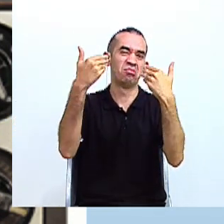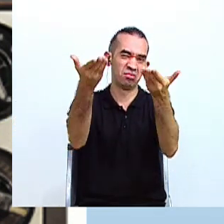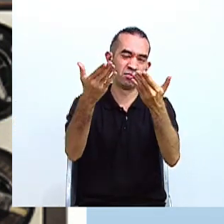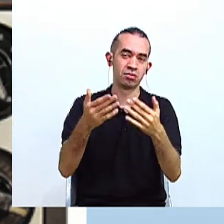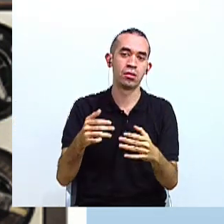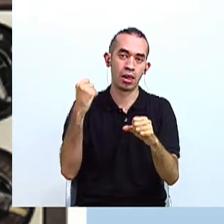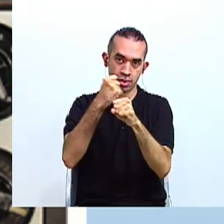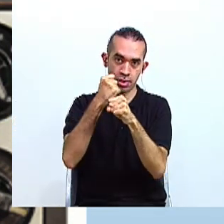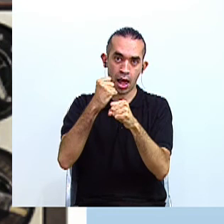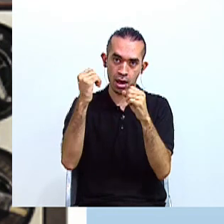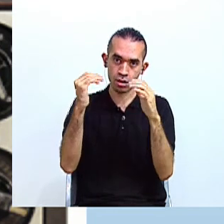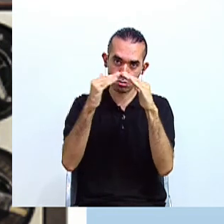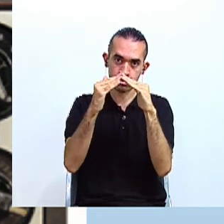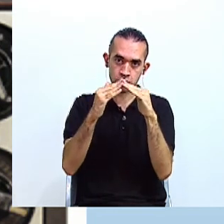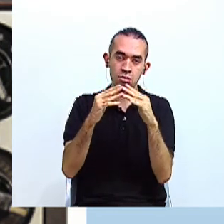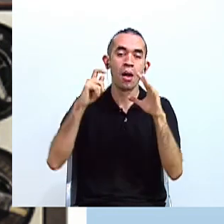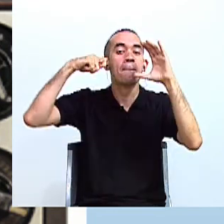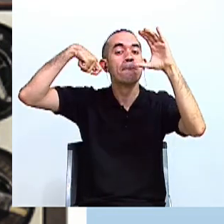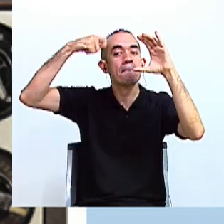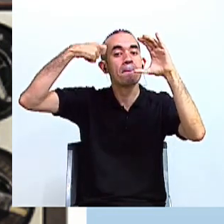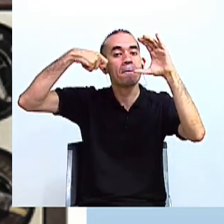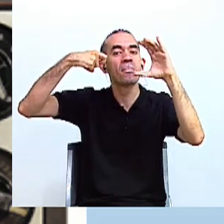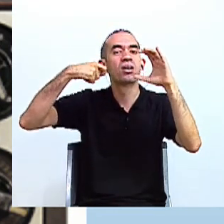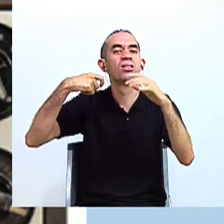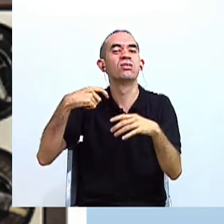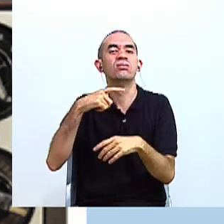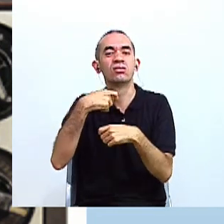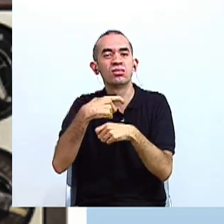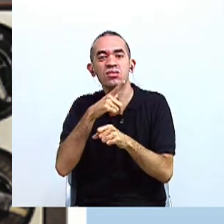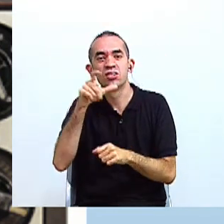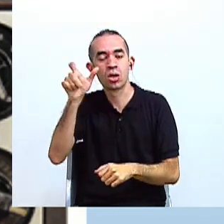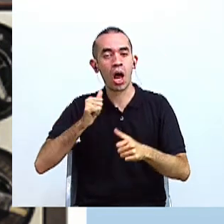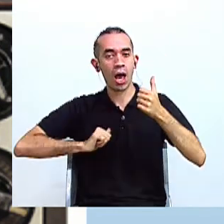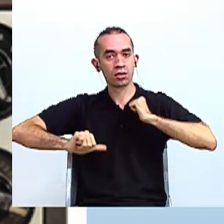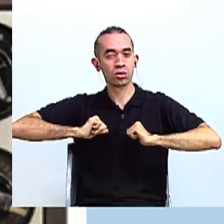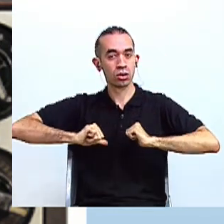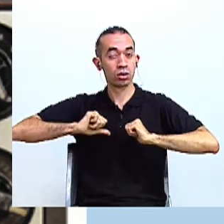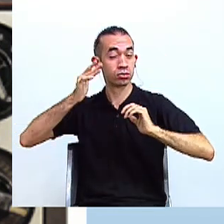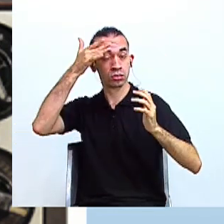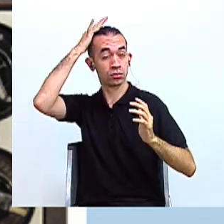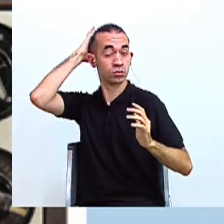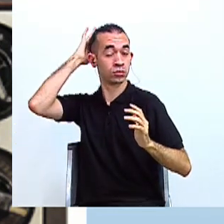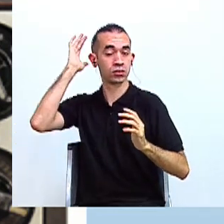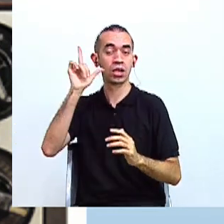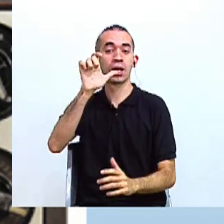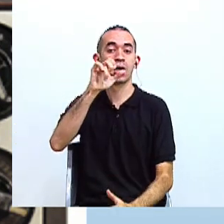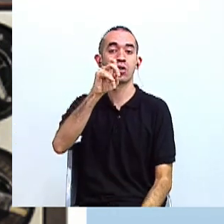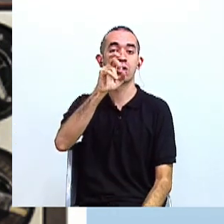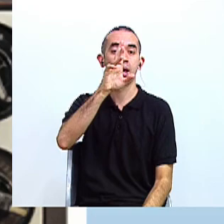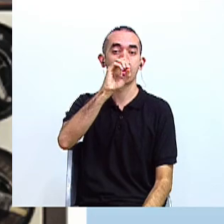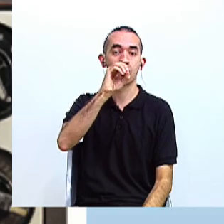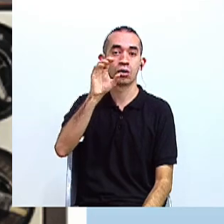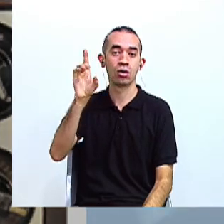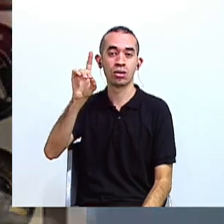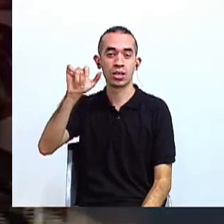ser la tarea para esta semana. Una película producida por Leonardo DiCaprio. Veamos algunas escenas finales a